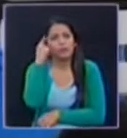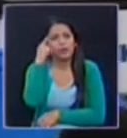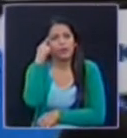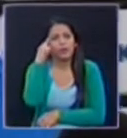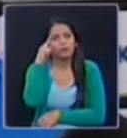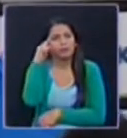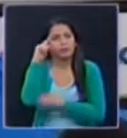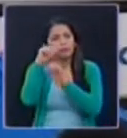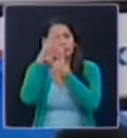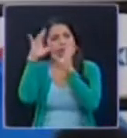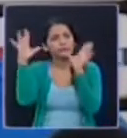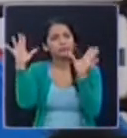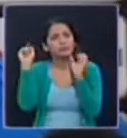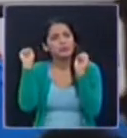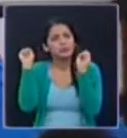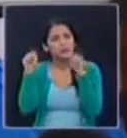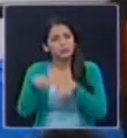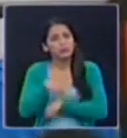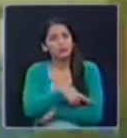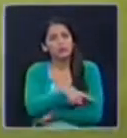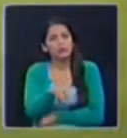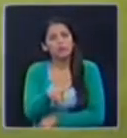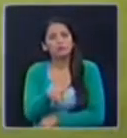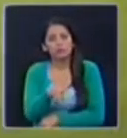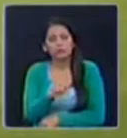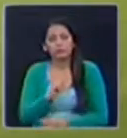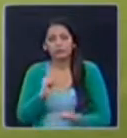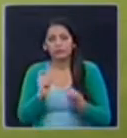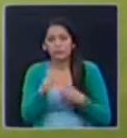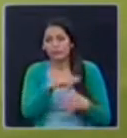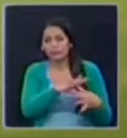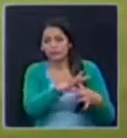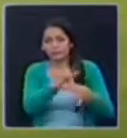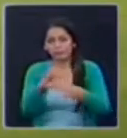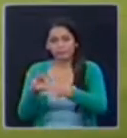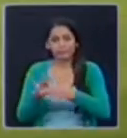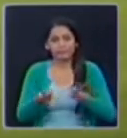vuelta porque hay una gran selección, una gran calidad humana. Jorge Villasís, más deportes.